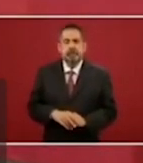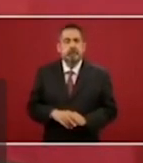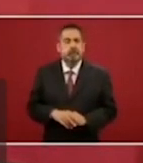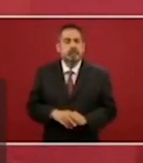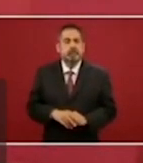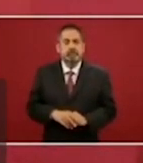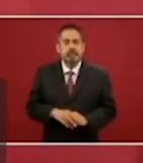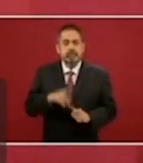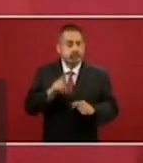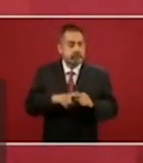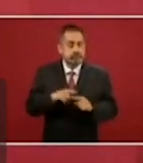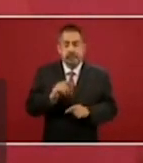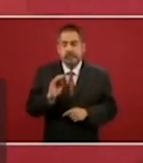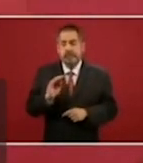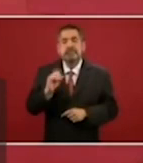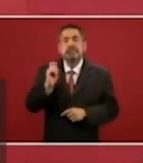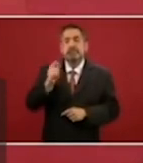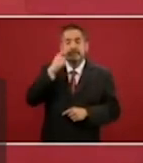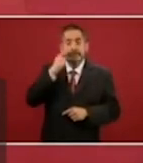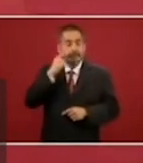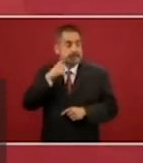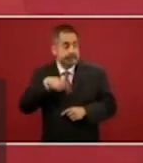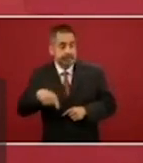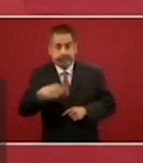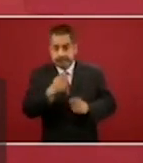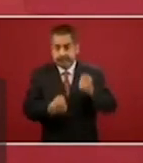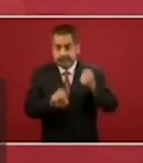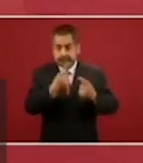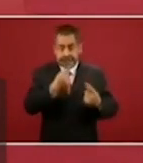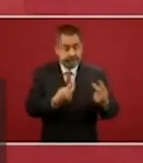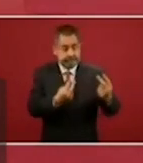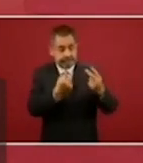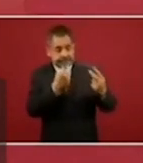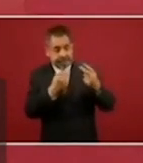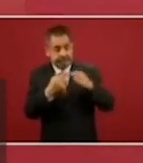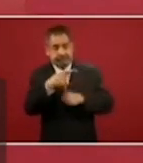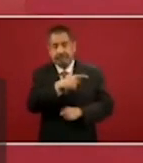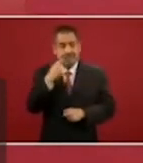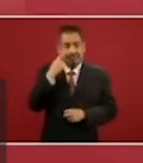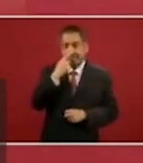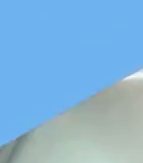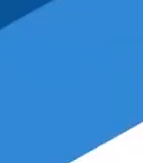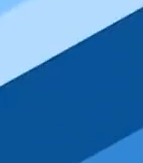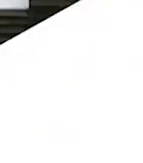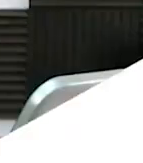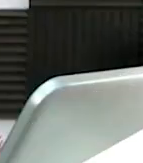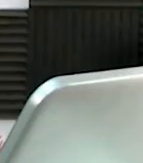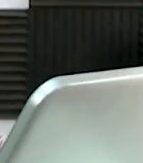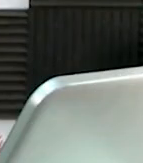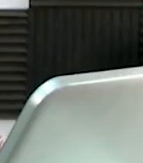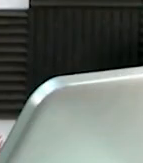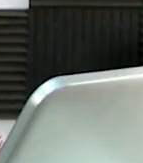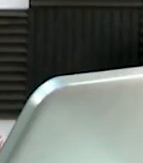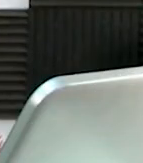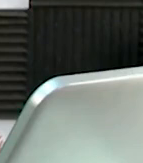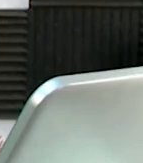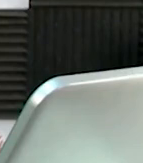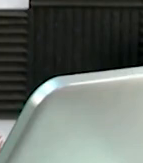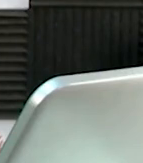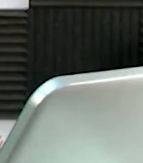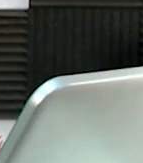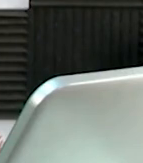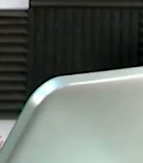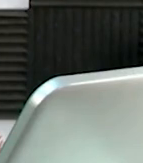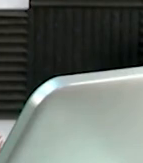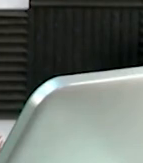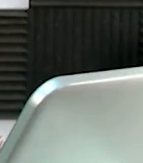quienes no nos ven con buenos ojos y aprovechan todo para echarnos la culpa. Y